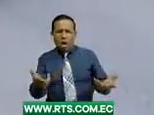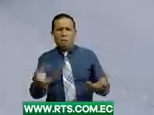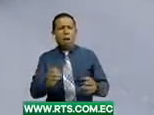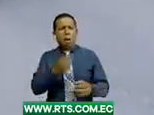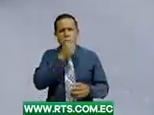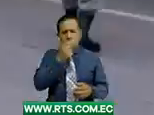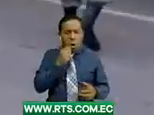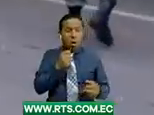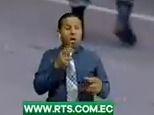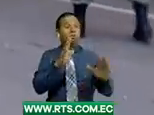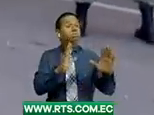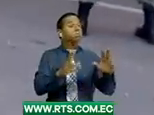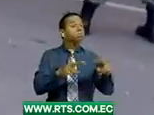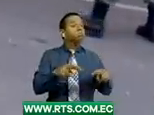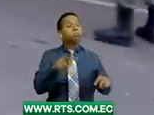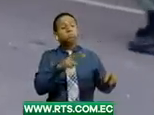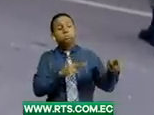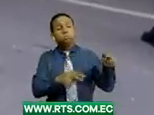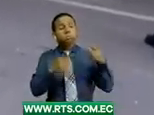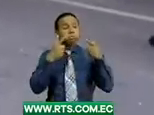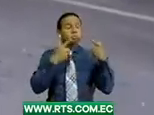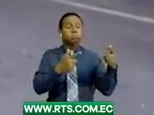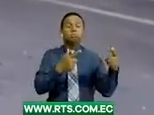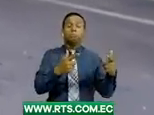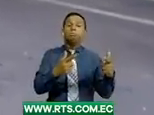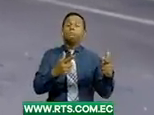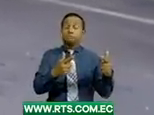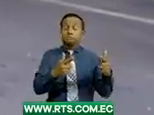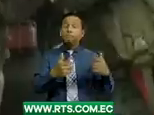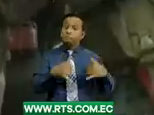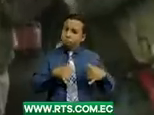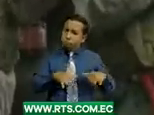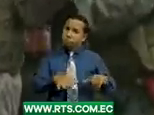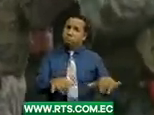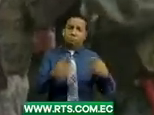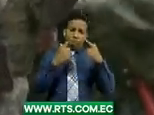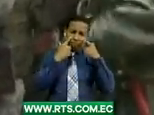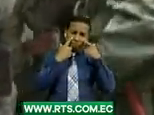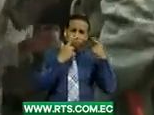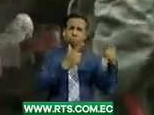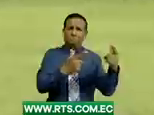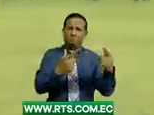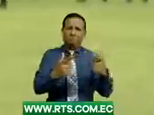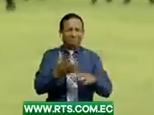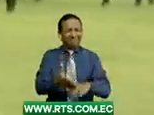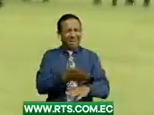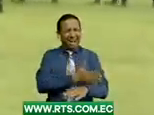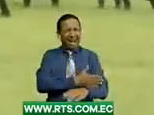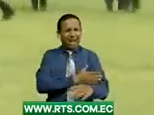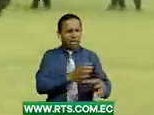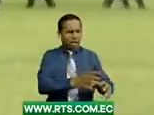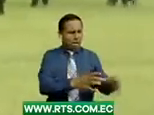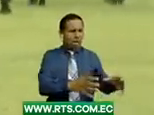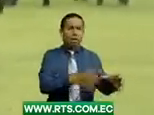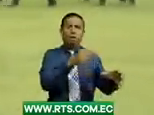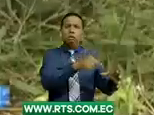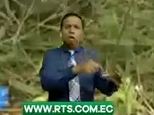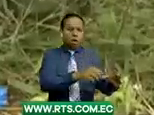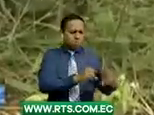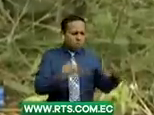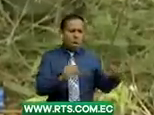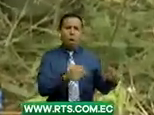toda la jurisdicción con la misma fortaleza y cuidado. Una muestra del trabajo, la carga explosiva encontrada en días pasados en el sector de la